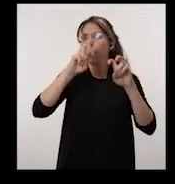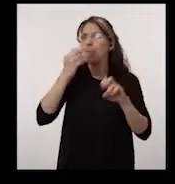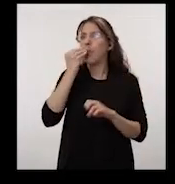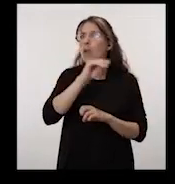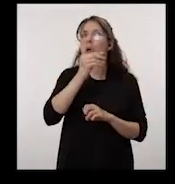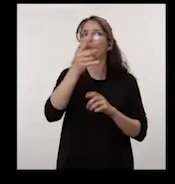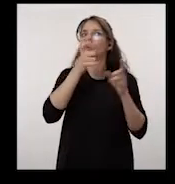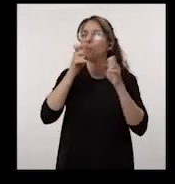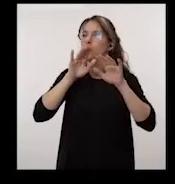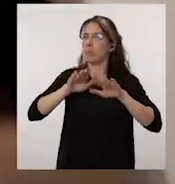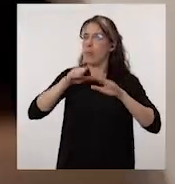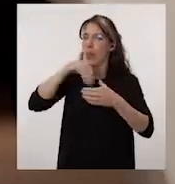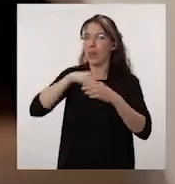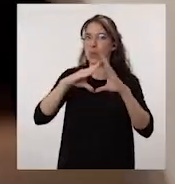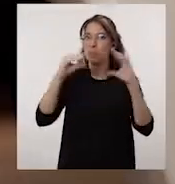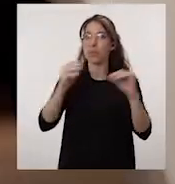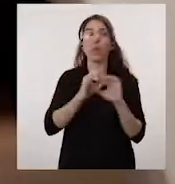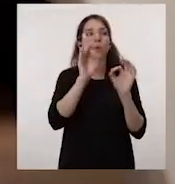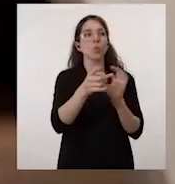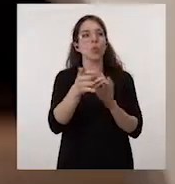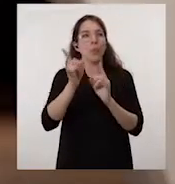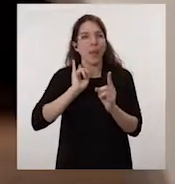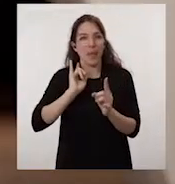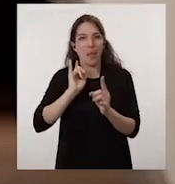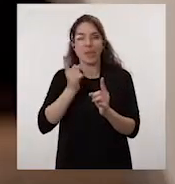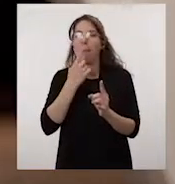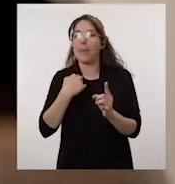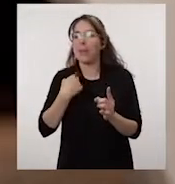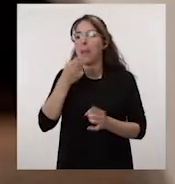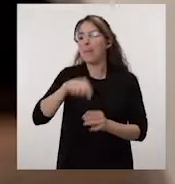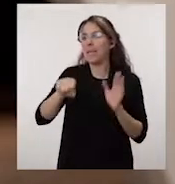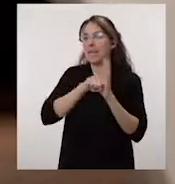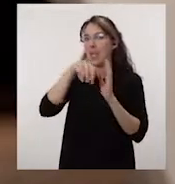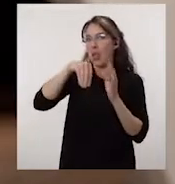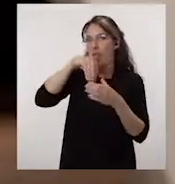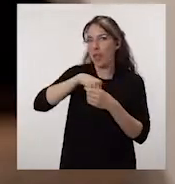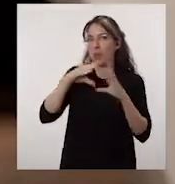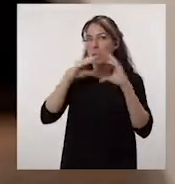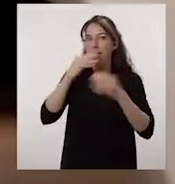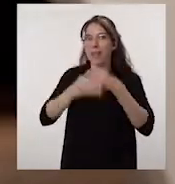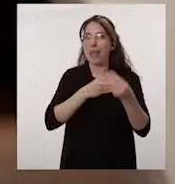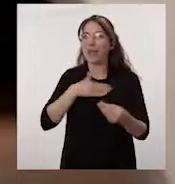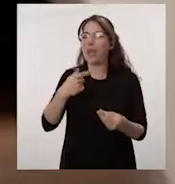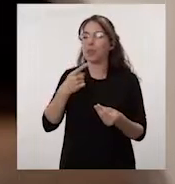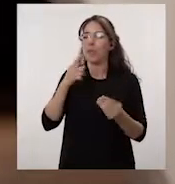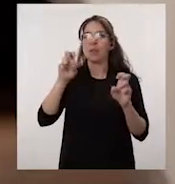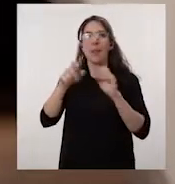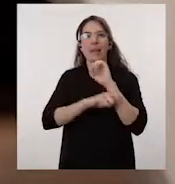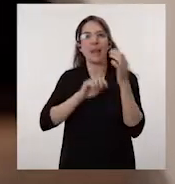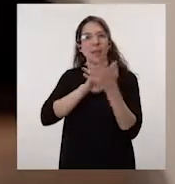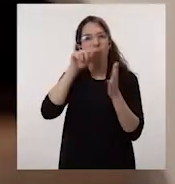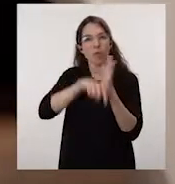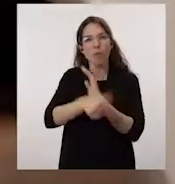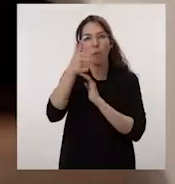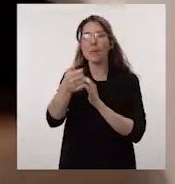investigador cuando me llamaste para contarme oye que queremos hacer el mes del sello aquí en la universidad que queremos hablar más en profundidad sobre la estrategia me